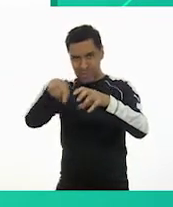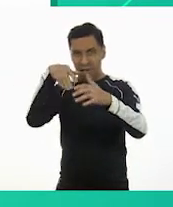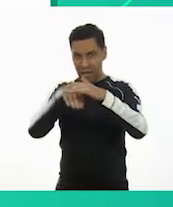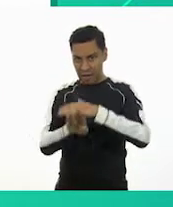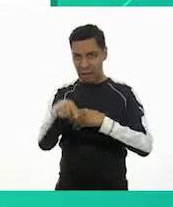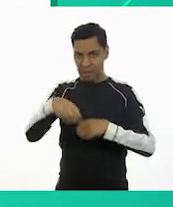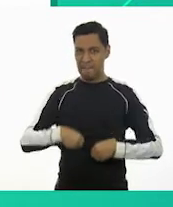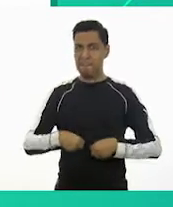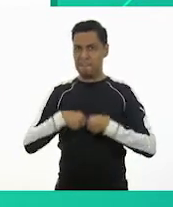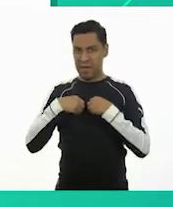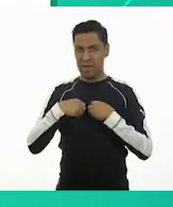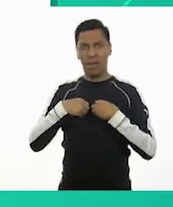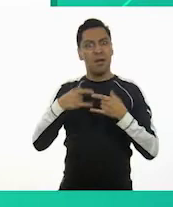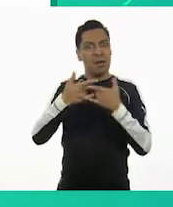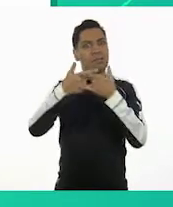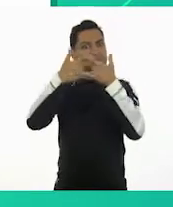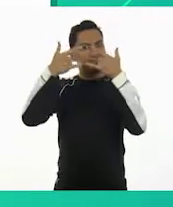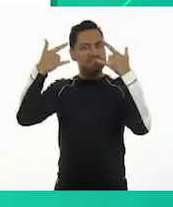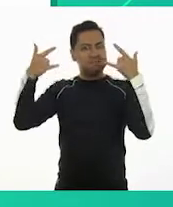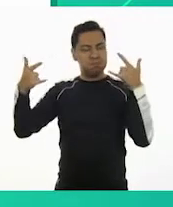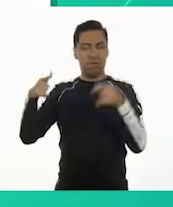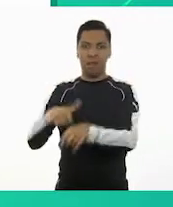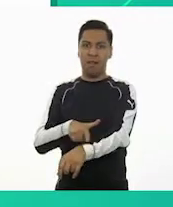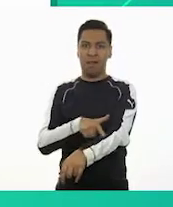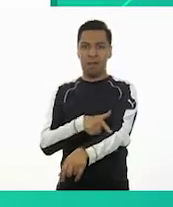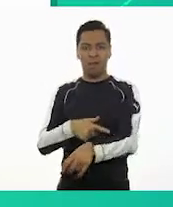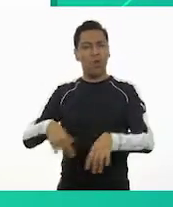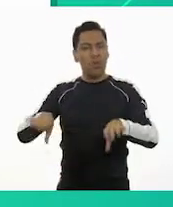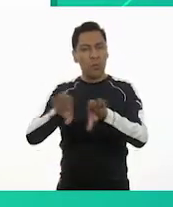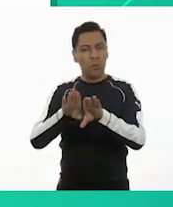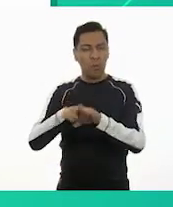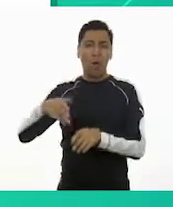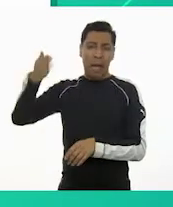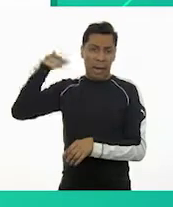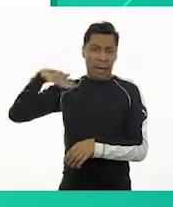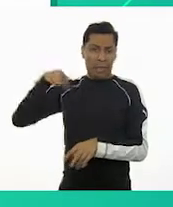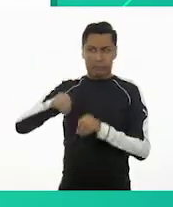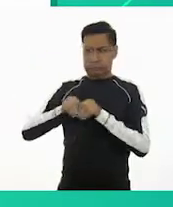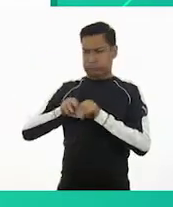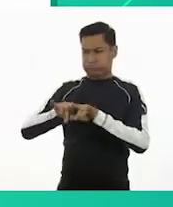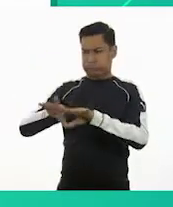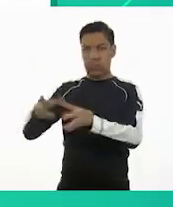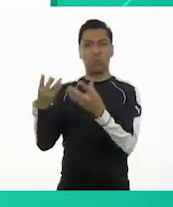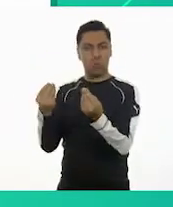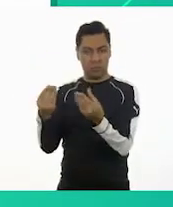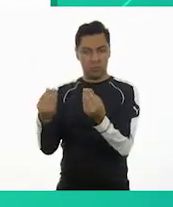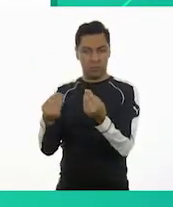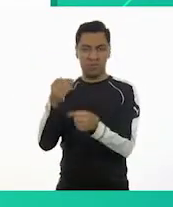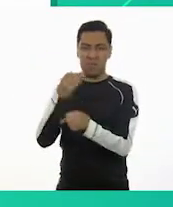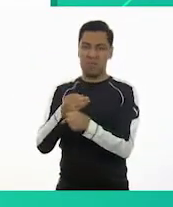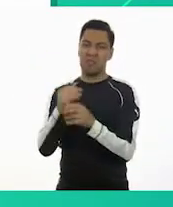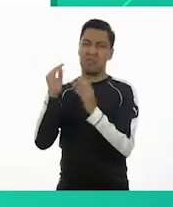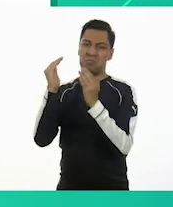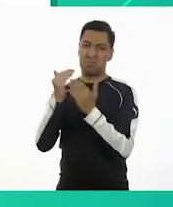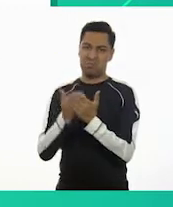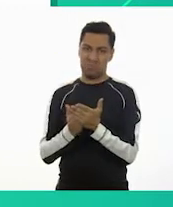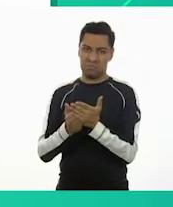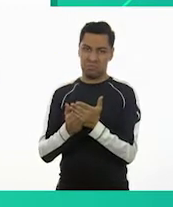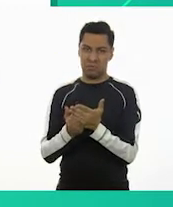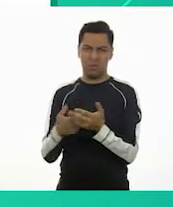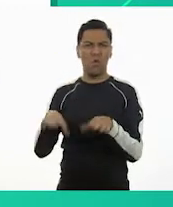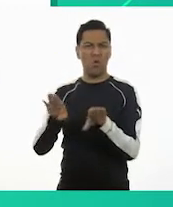historia. Algunas tuvieron distribuciones amplias en otros tiempos. Estas especies se conocen como